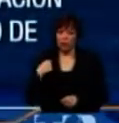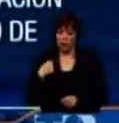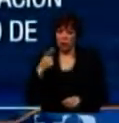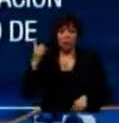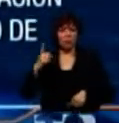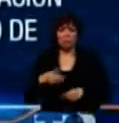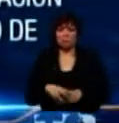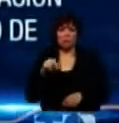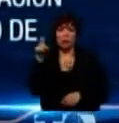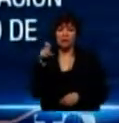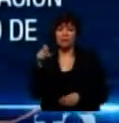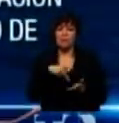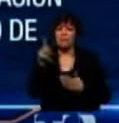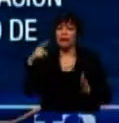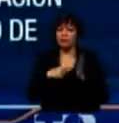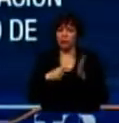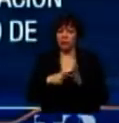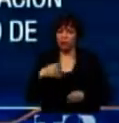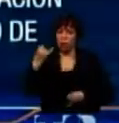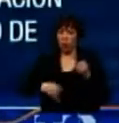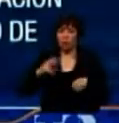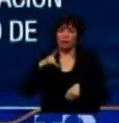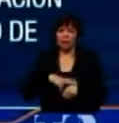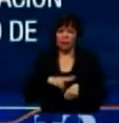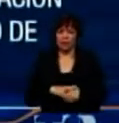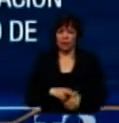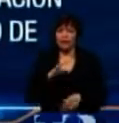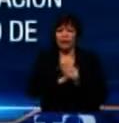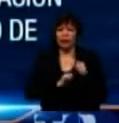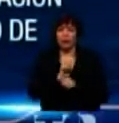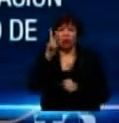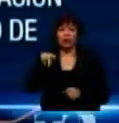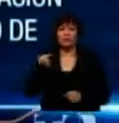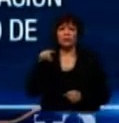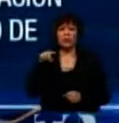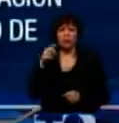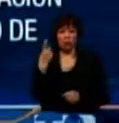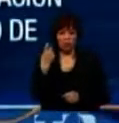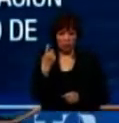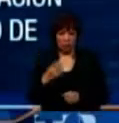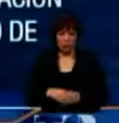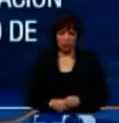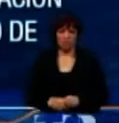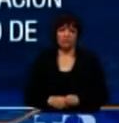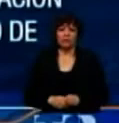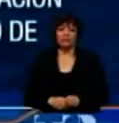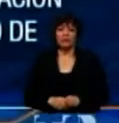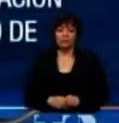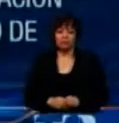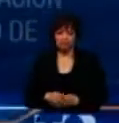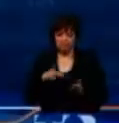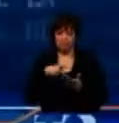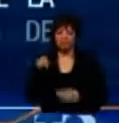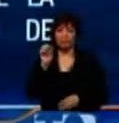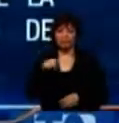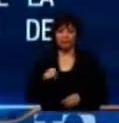declaración de impuestos mi última declaración fue en el año 2011 por un monto de 14 mil 899 con 15 centavos